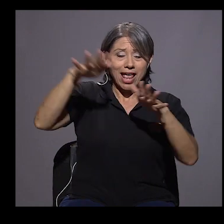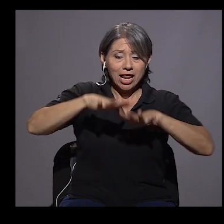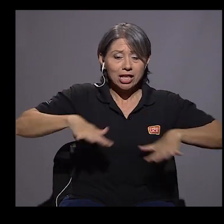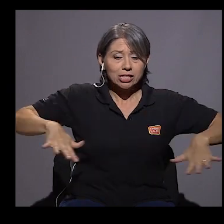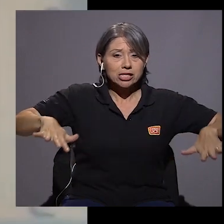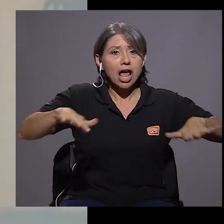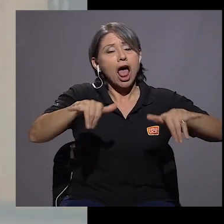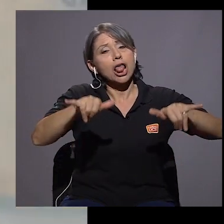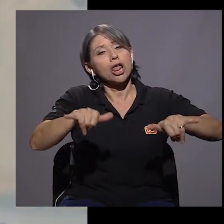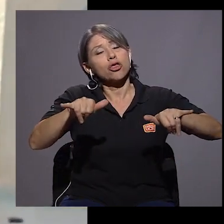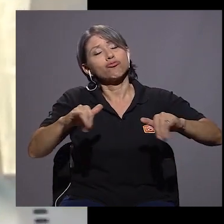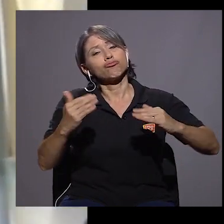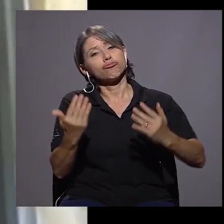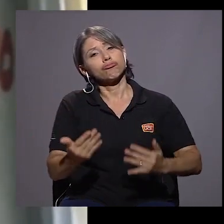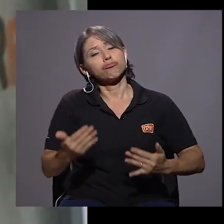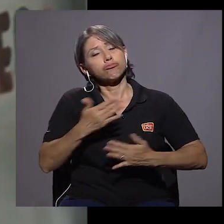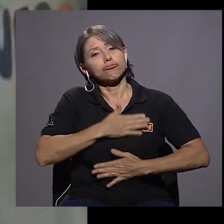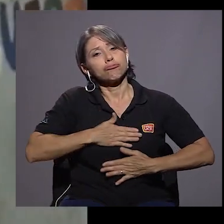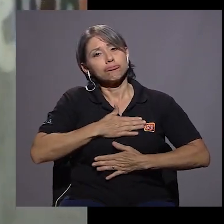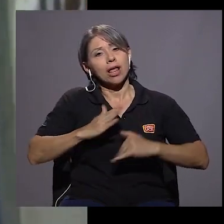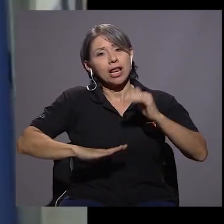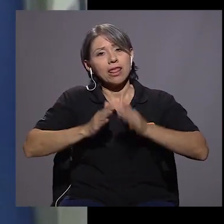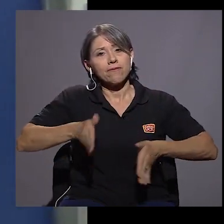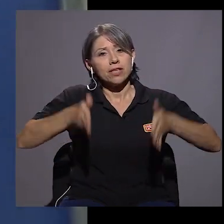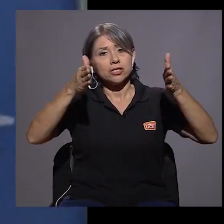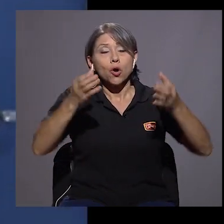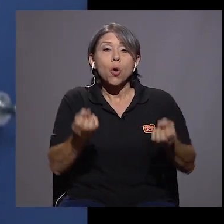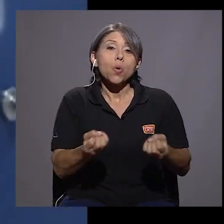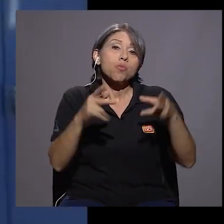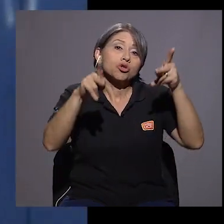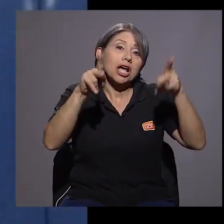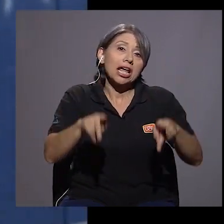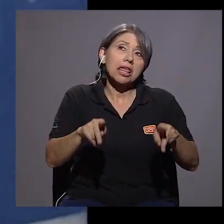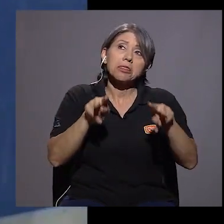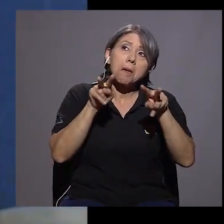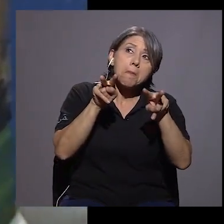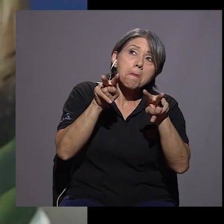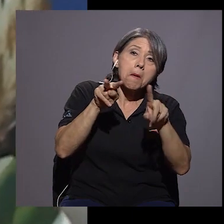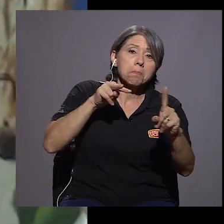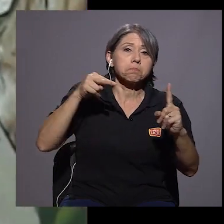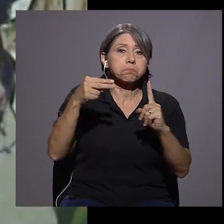los lobbies del edificio, que bueno, habrá mucha gente que tiene